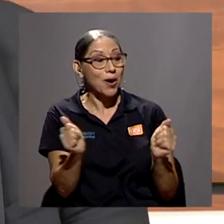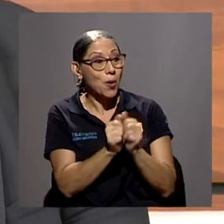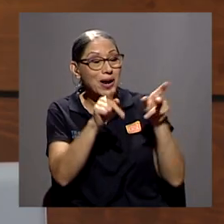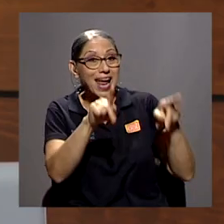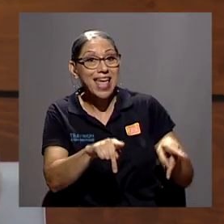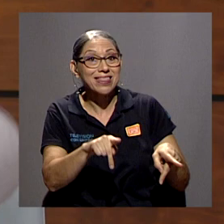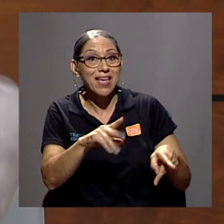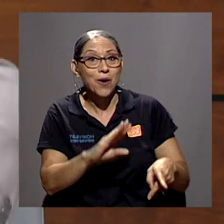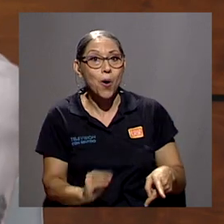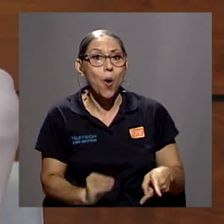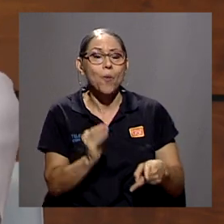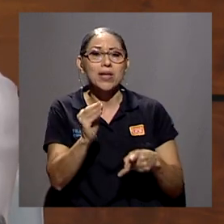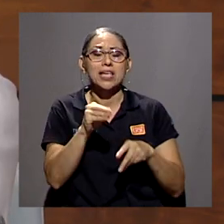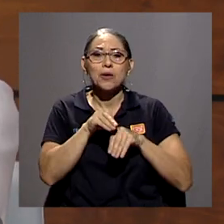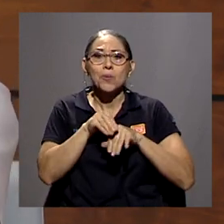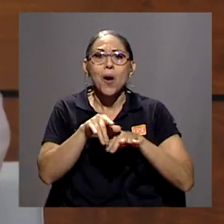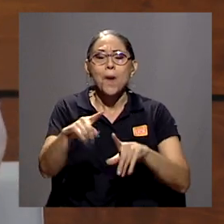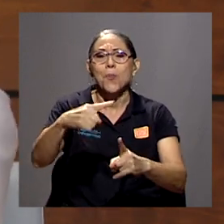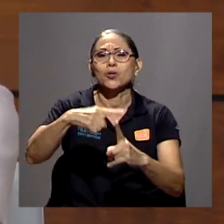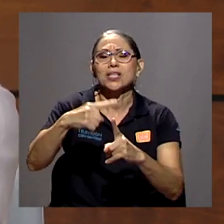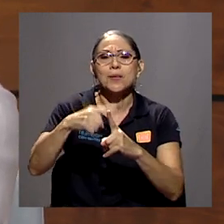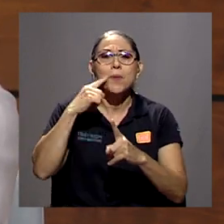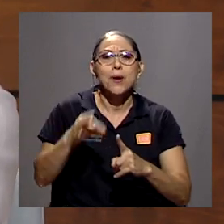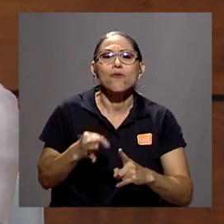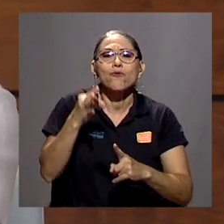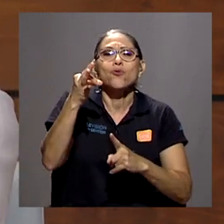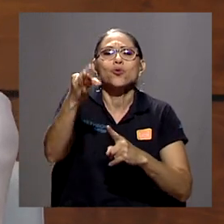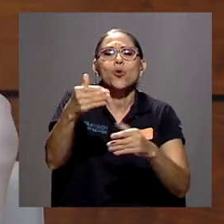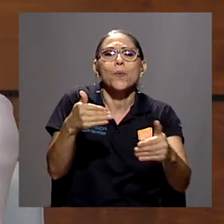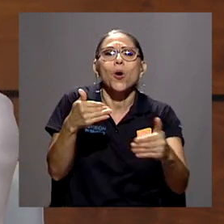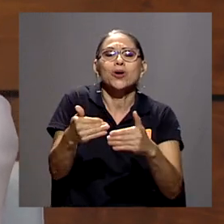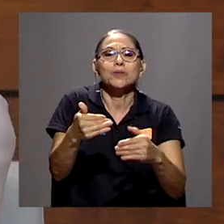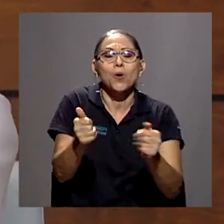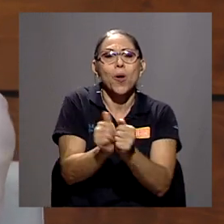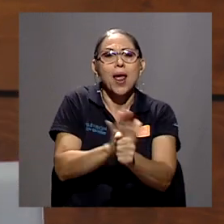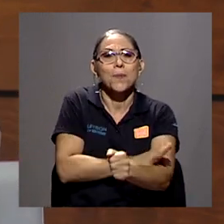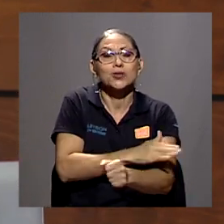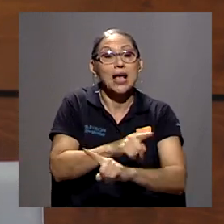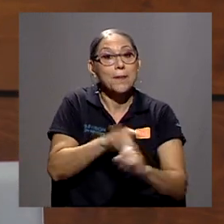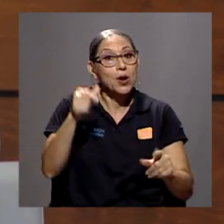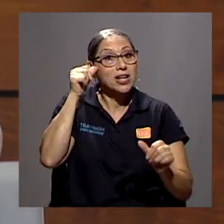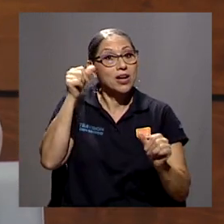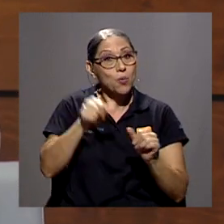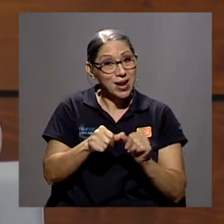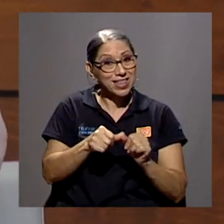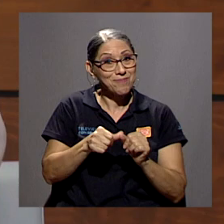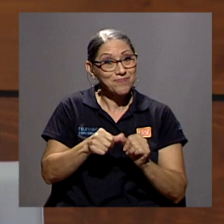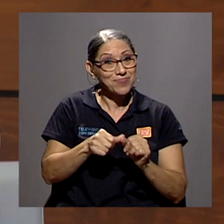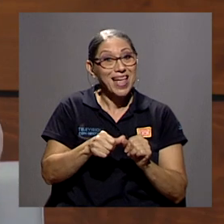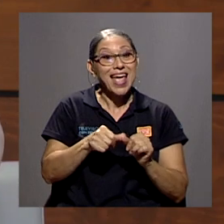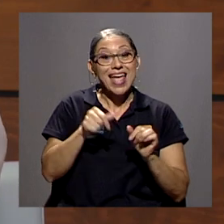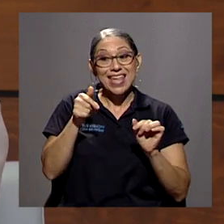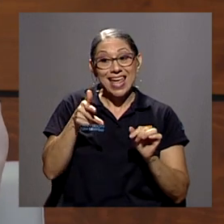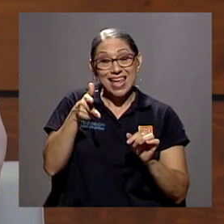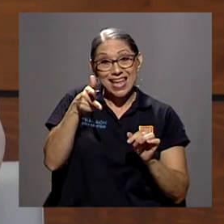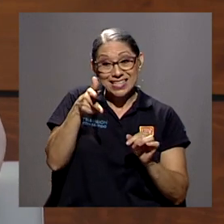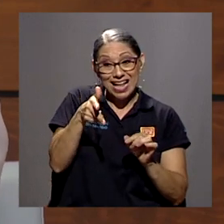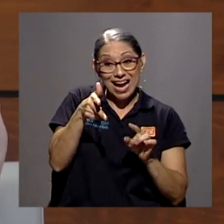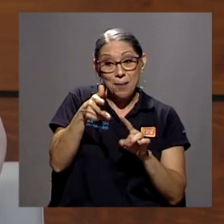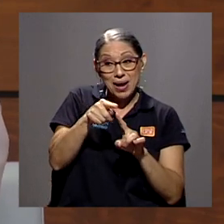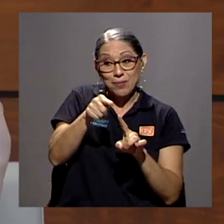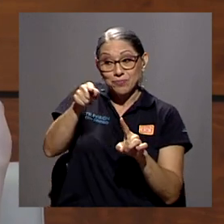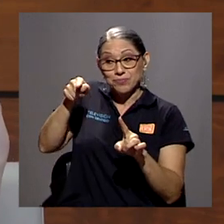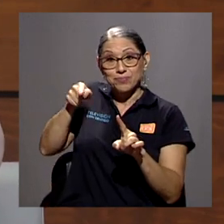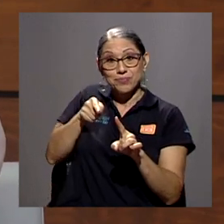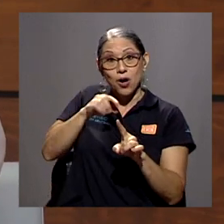positivismo para un futuro próximo muy lindo desde la música pero les recuerdo esta cámara detrás de esta cámara está don